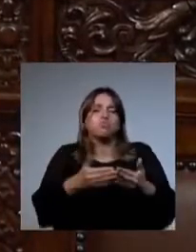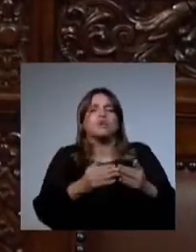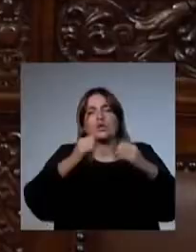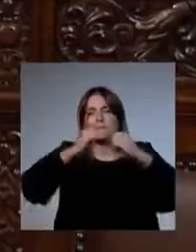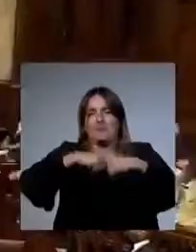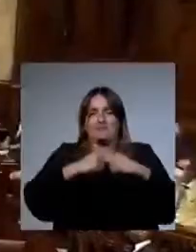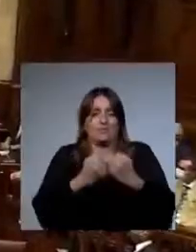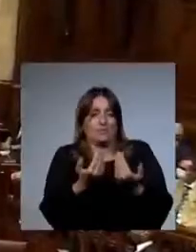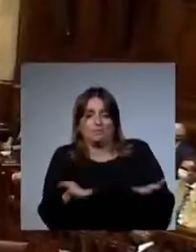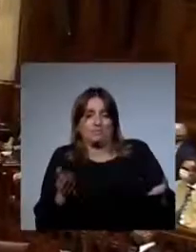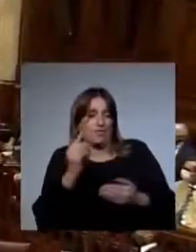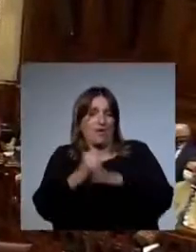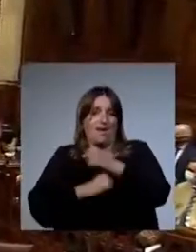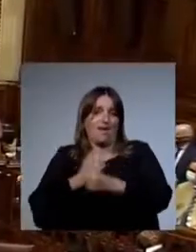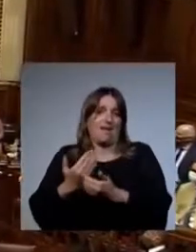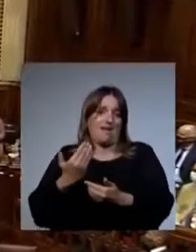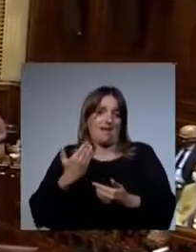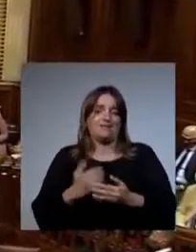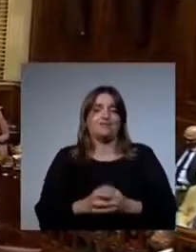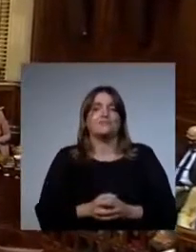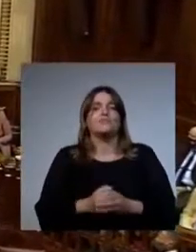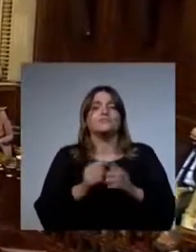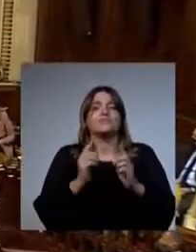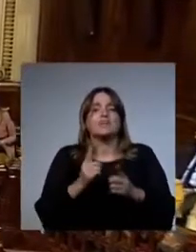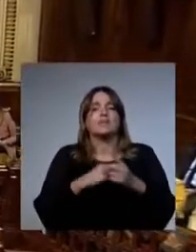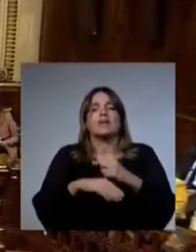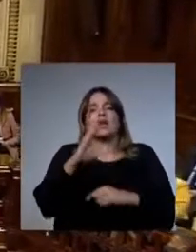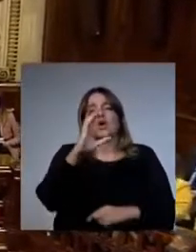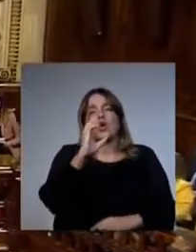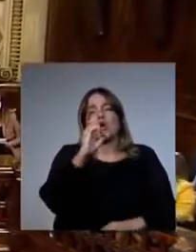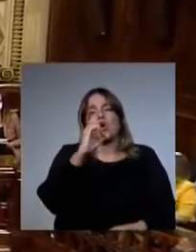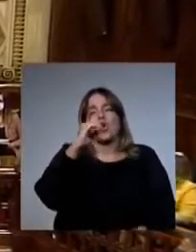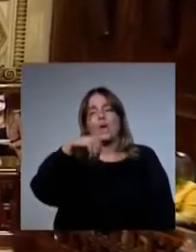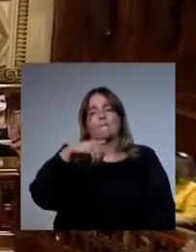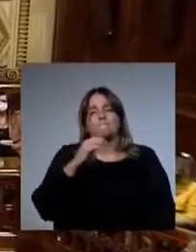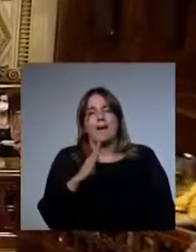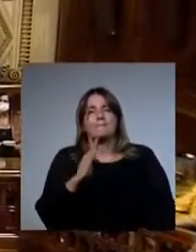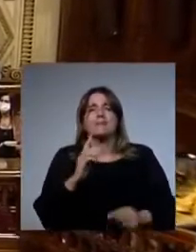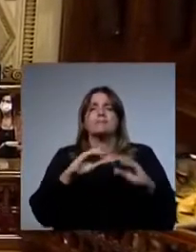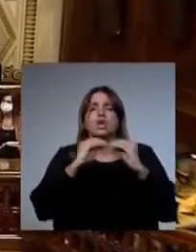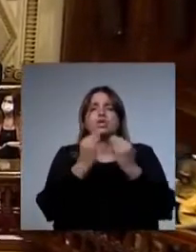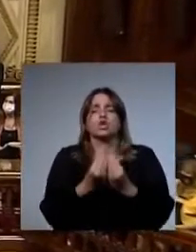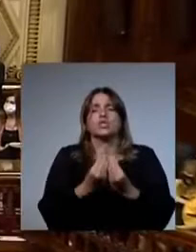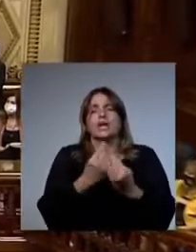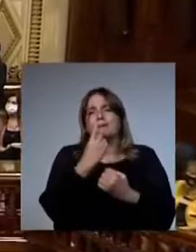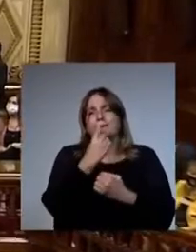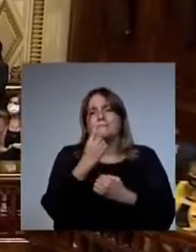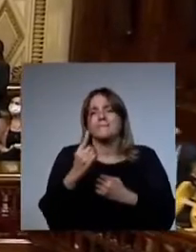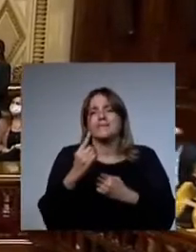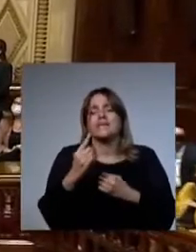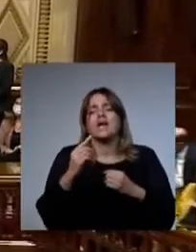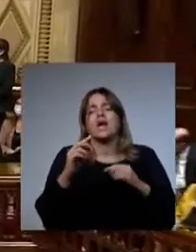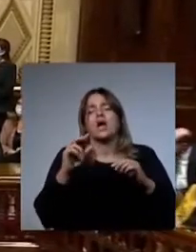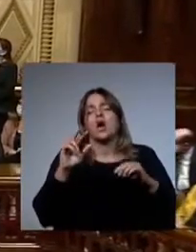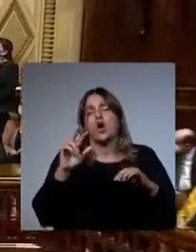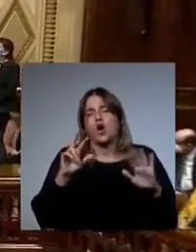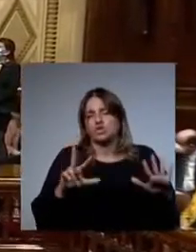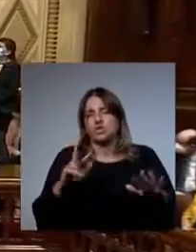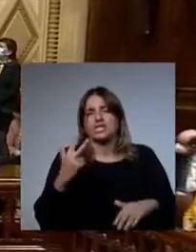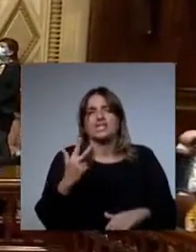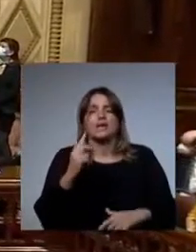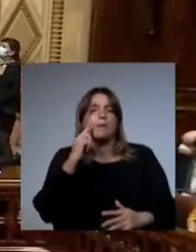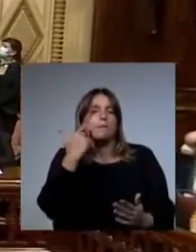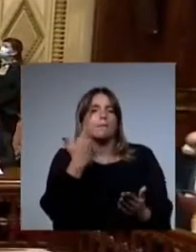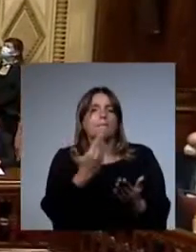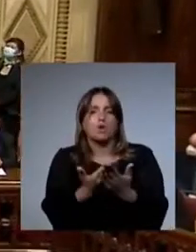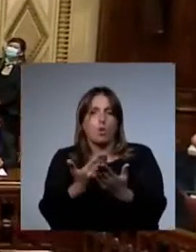año. En lo que hace a la COMAP, se presentaron 1.083 proyectos,